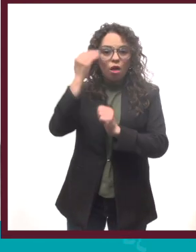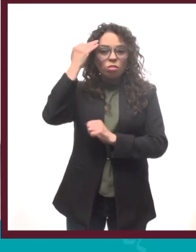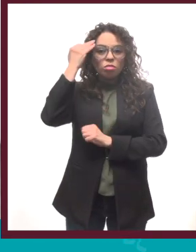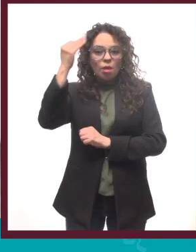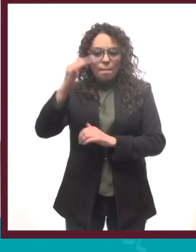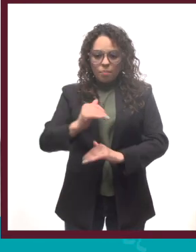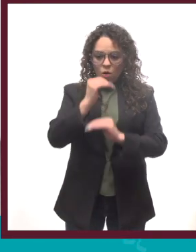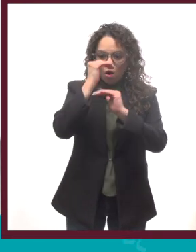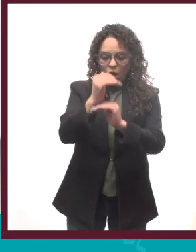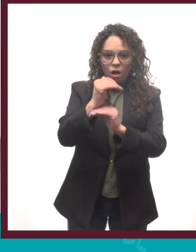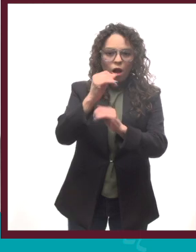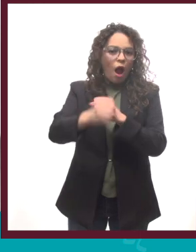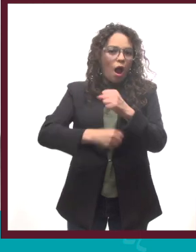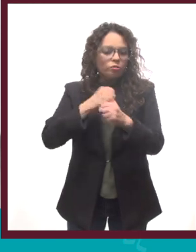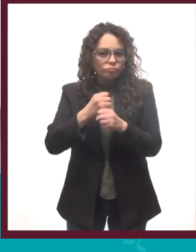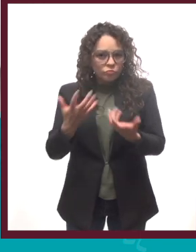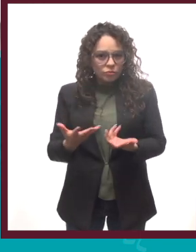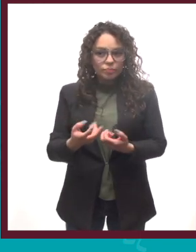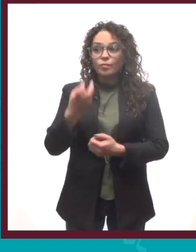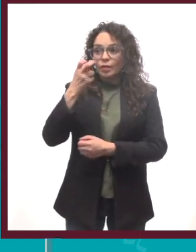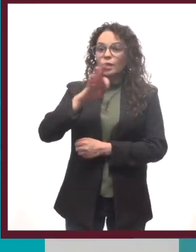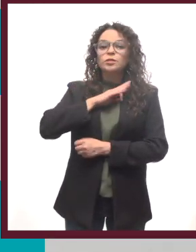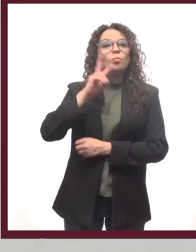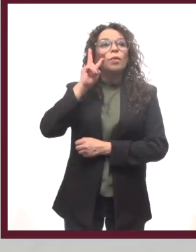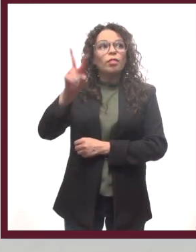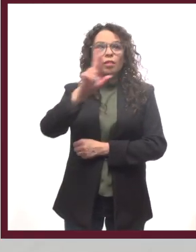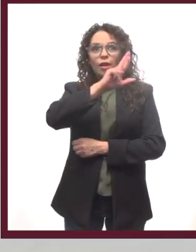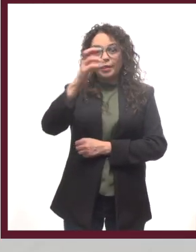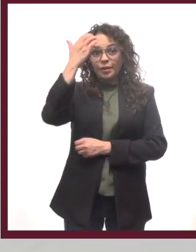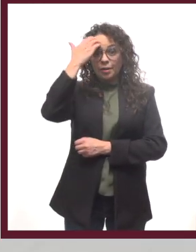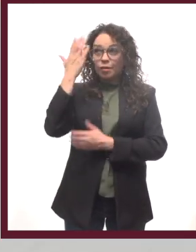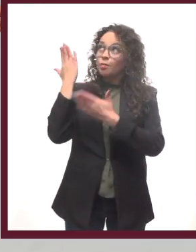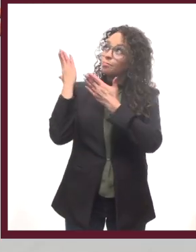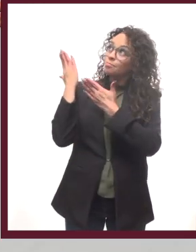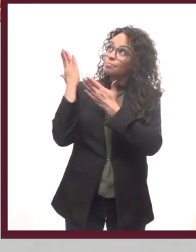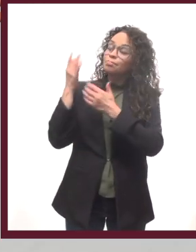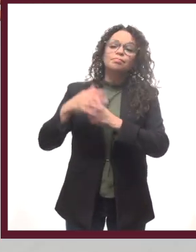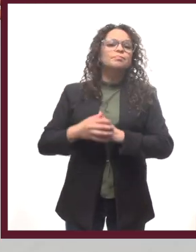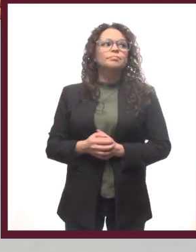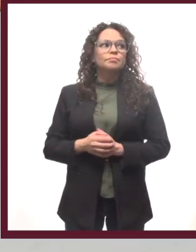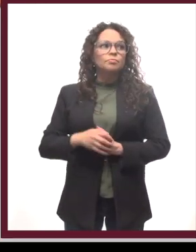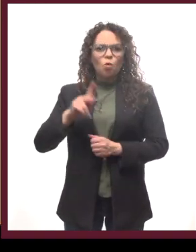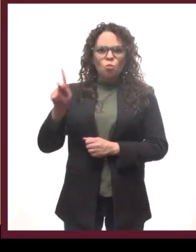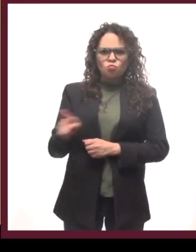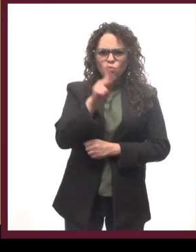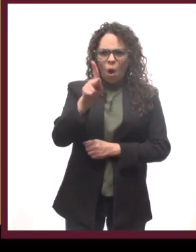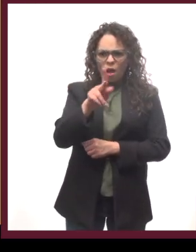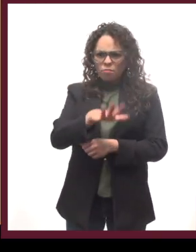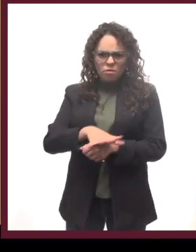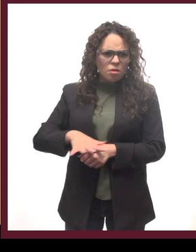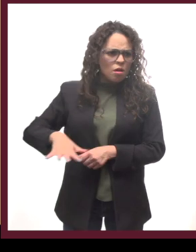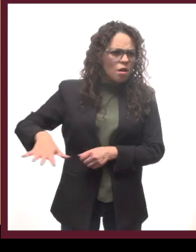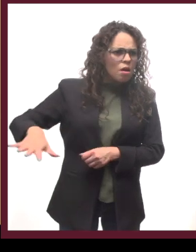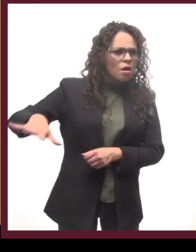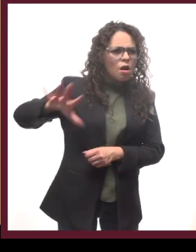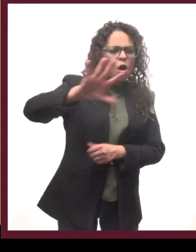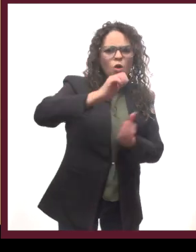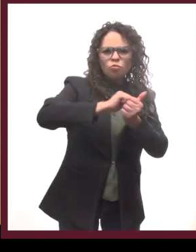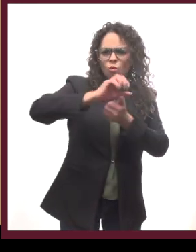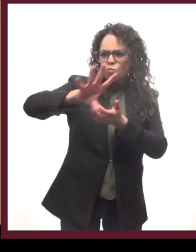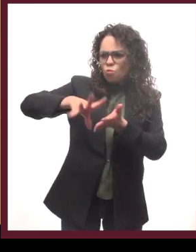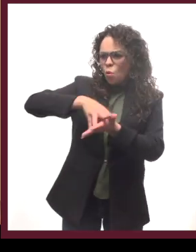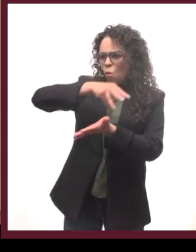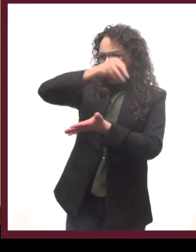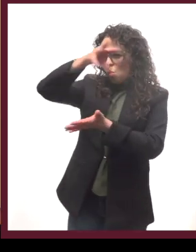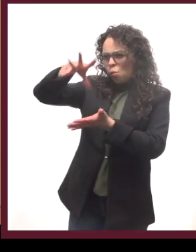hechos establecidos en un tiempo. Por un lado, reconocemos lo que está en pantalla. Un pueblo